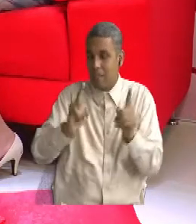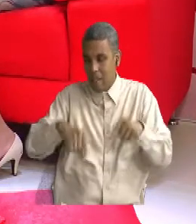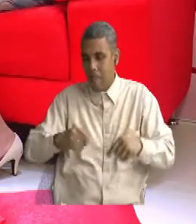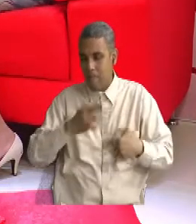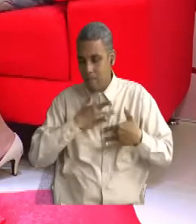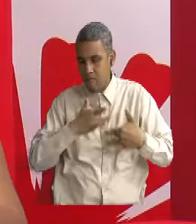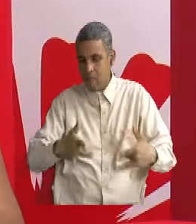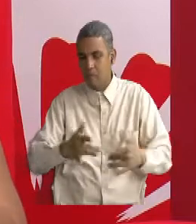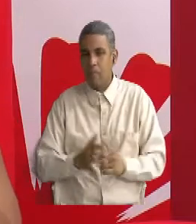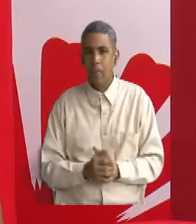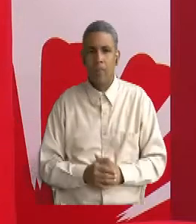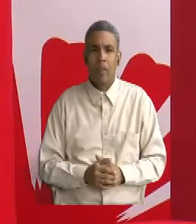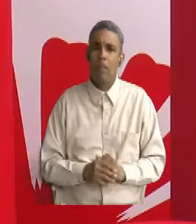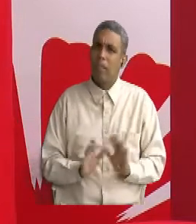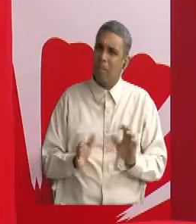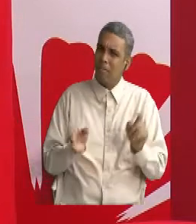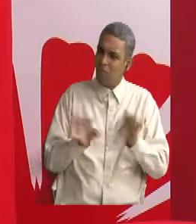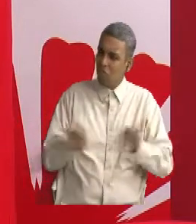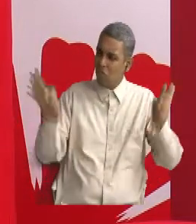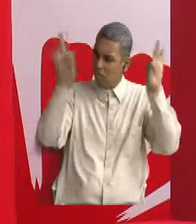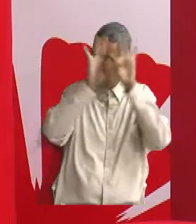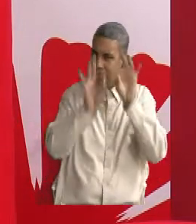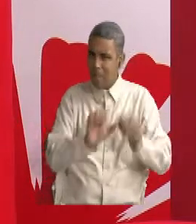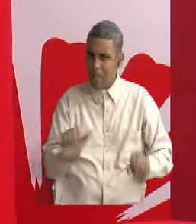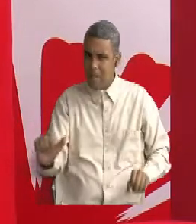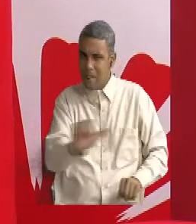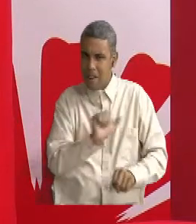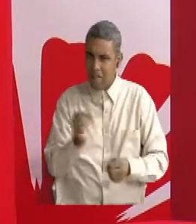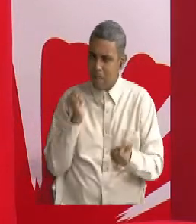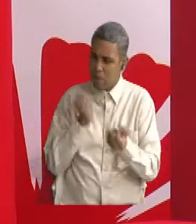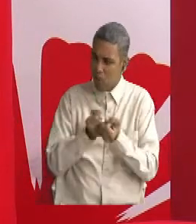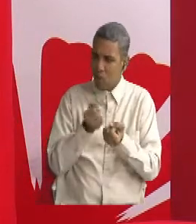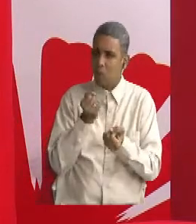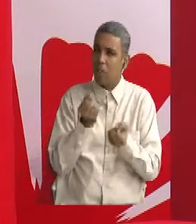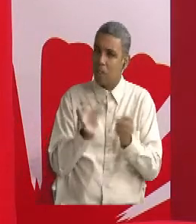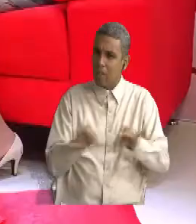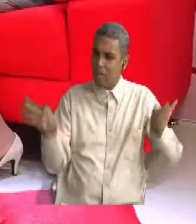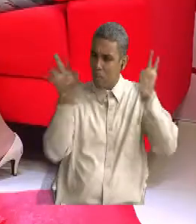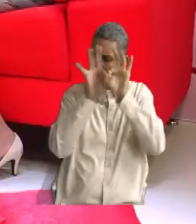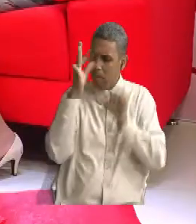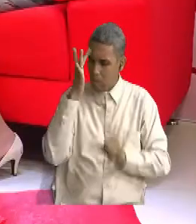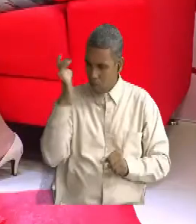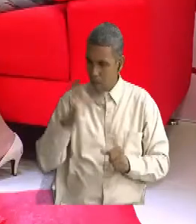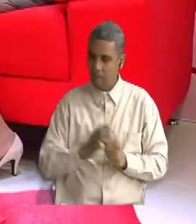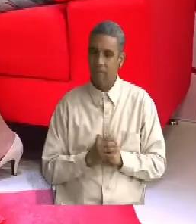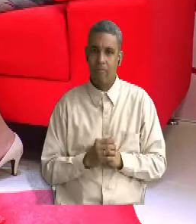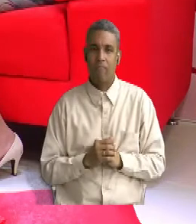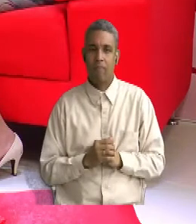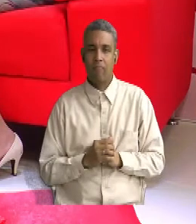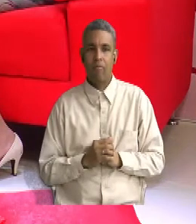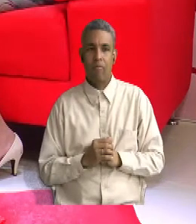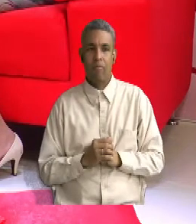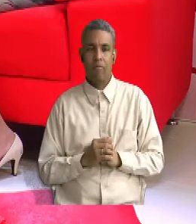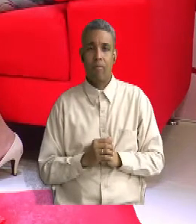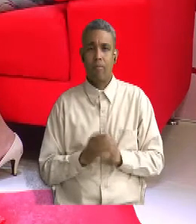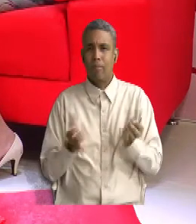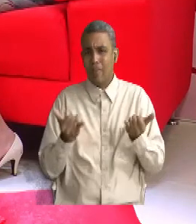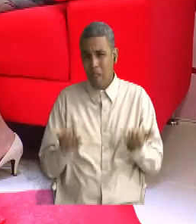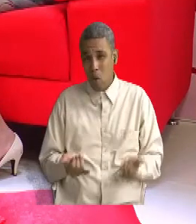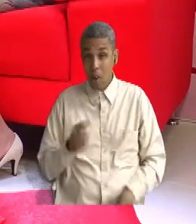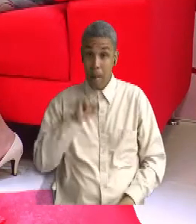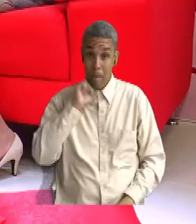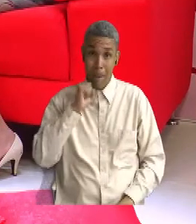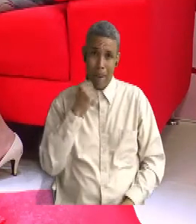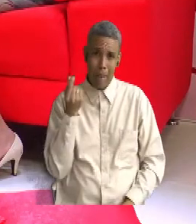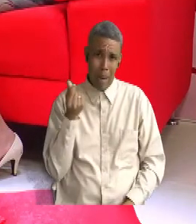precisamente y apoyar a estas mujeres que en estos momentos están emprendiendo en Barrancabermeja? Bueno, a pesar de la situación económica